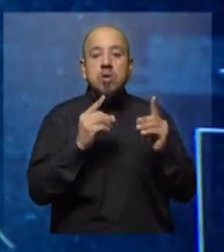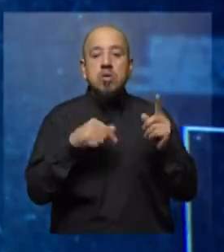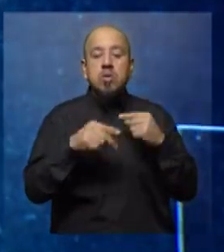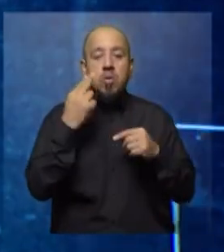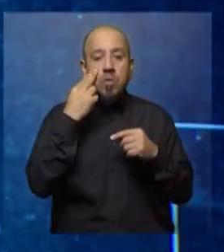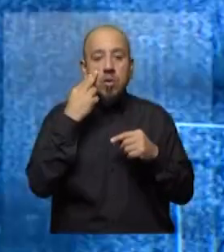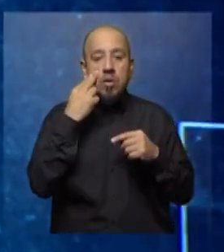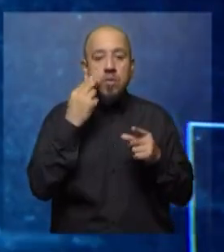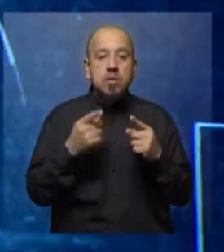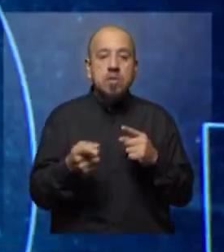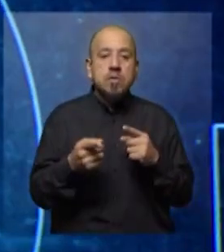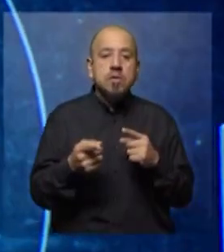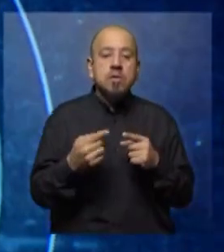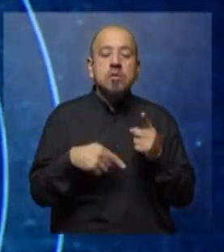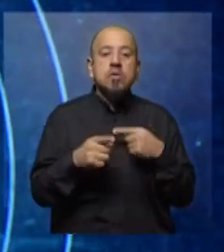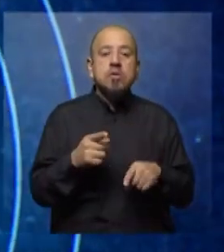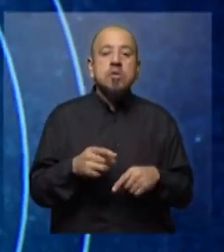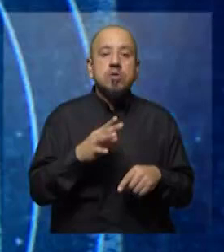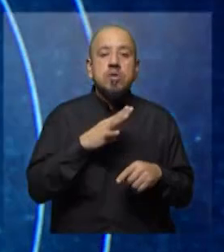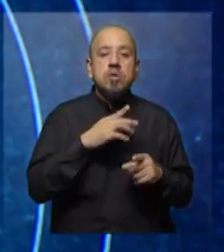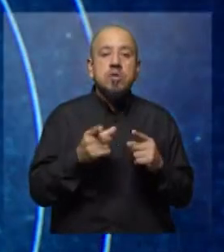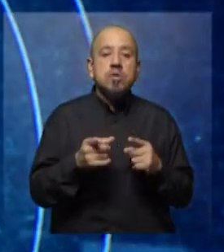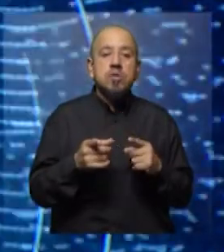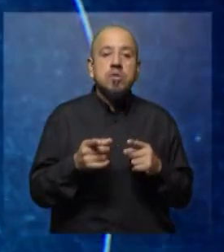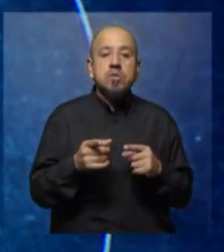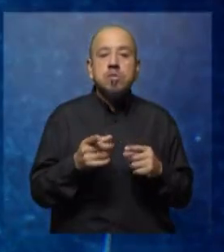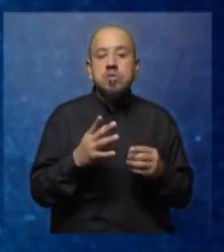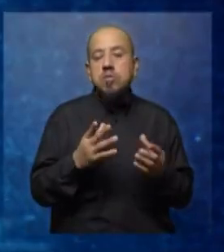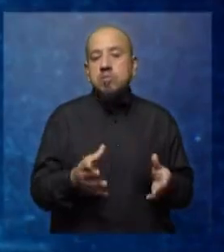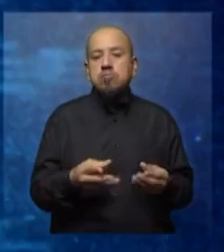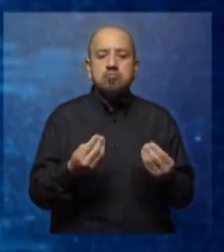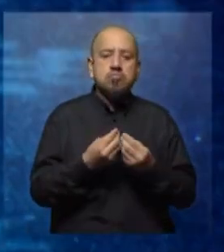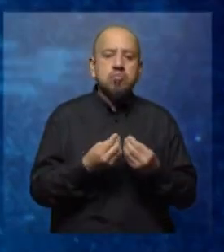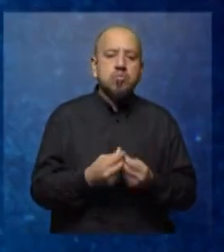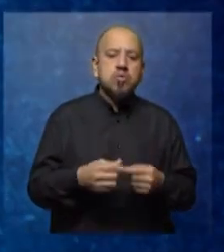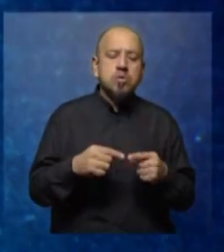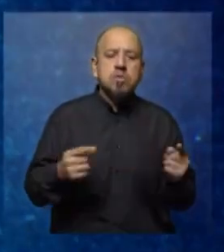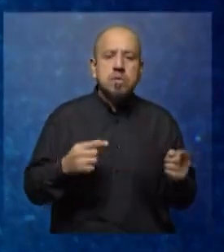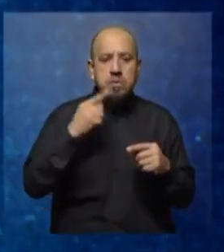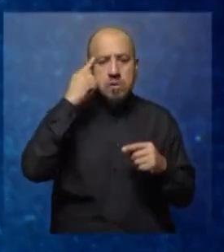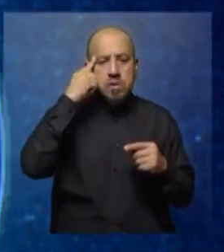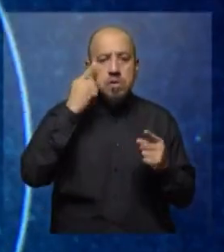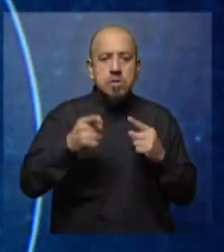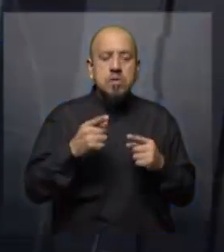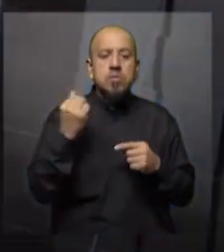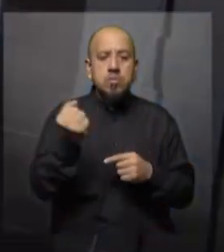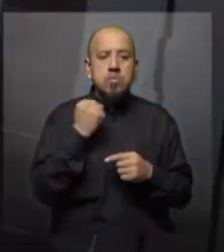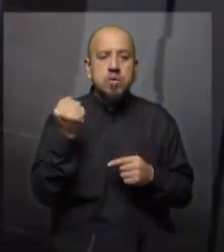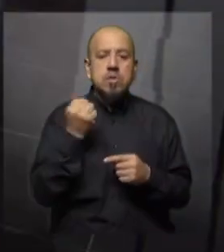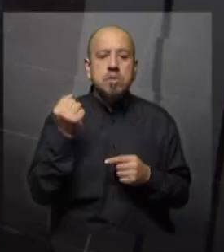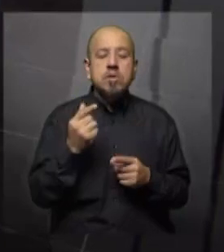problemas contemporáneos y nos ofrece un conjunto de herramientas para la reflexión que son muy relevantes